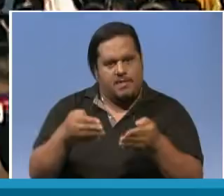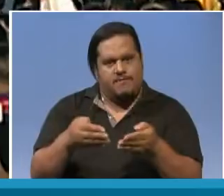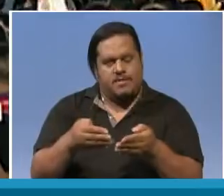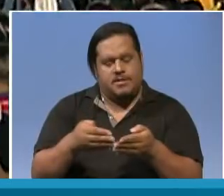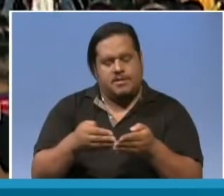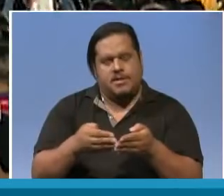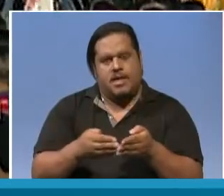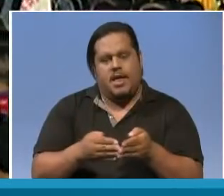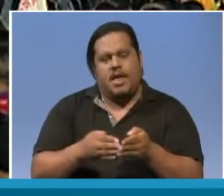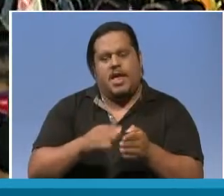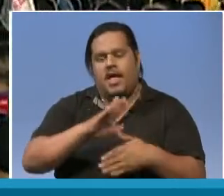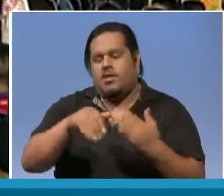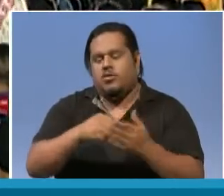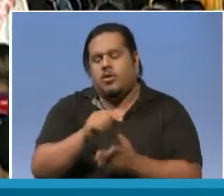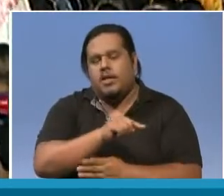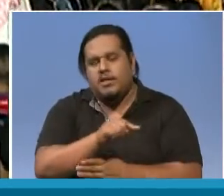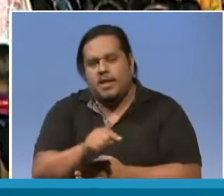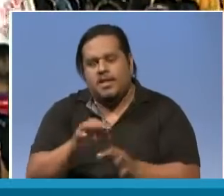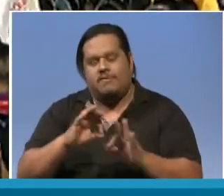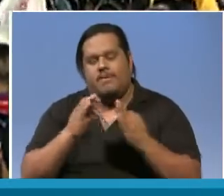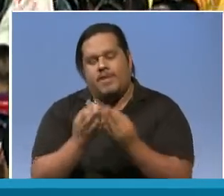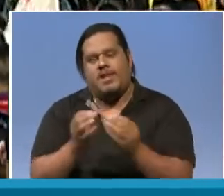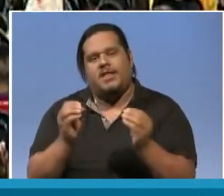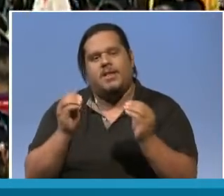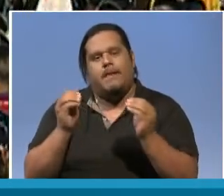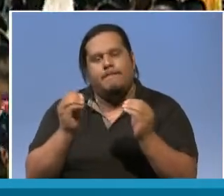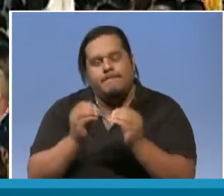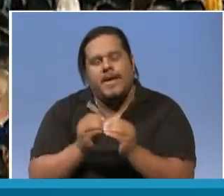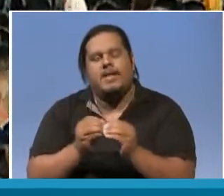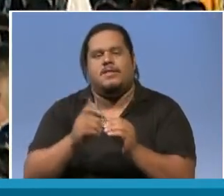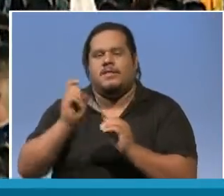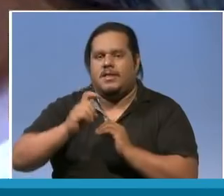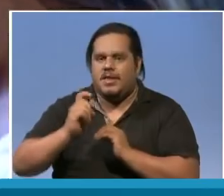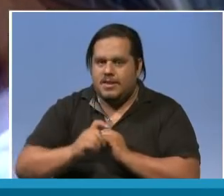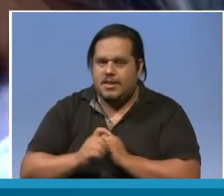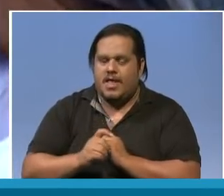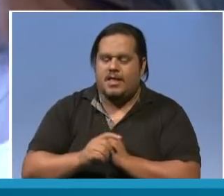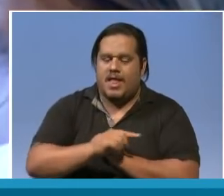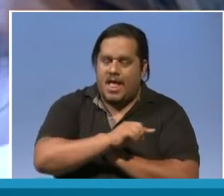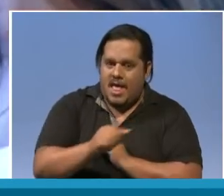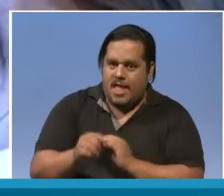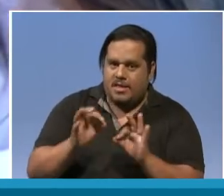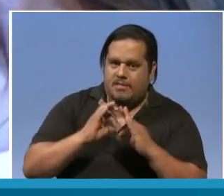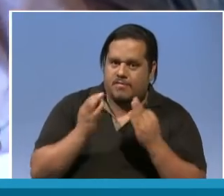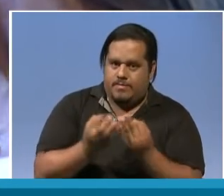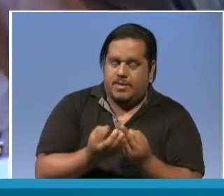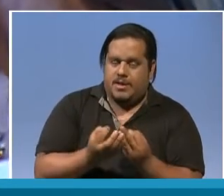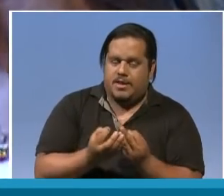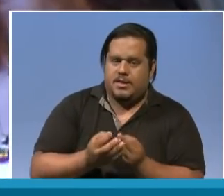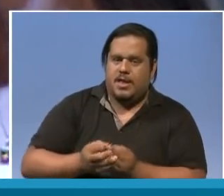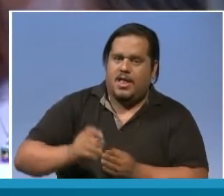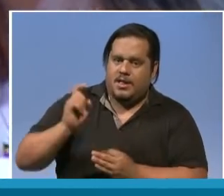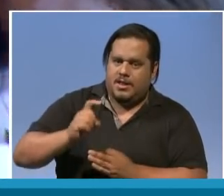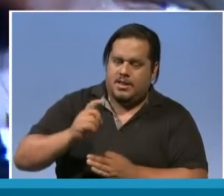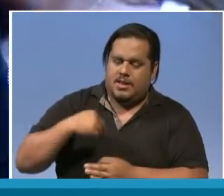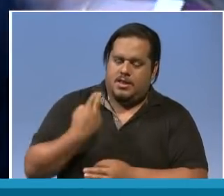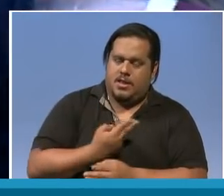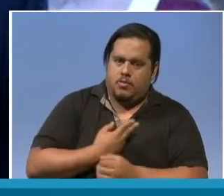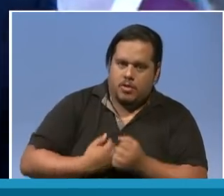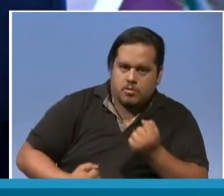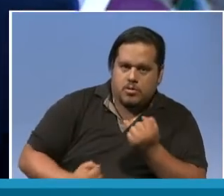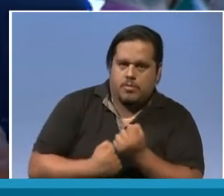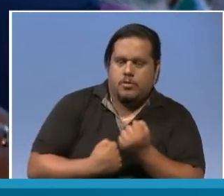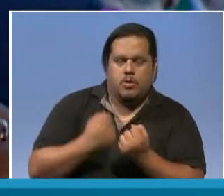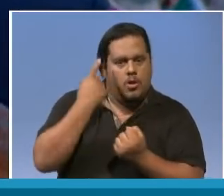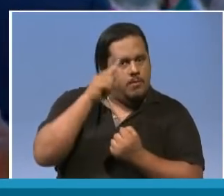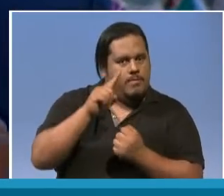en aquellas familias más necesitadas, aquellas familias que requieren de nuestro apoyo